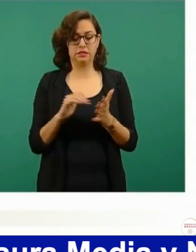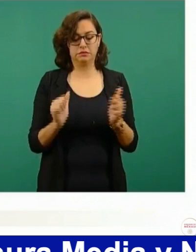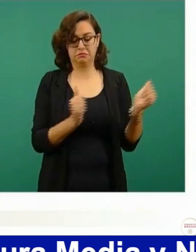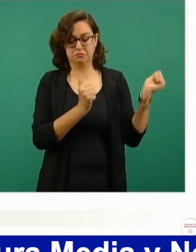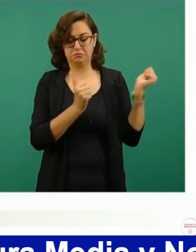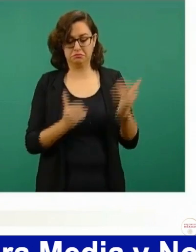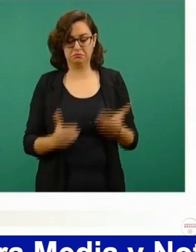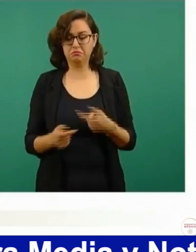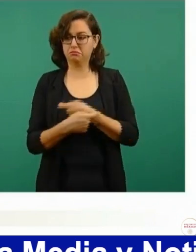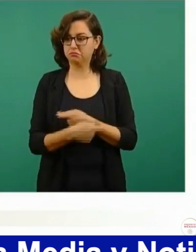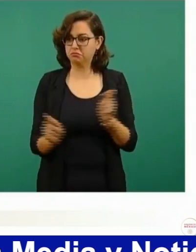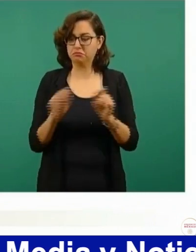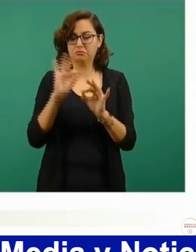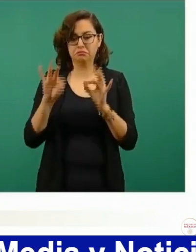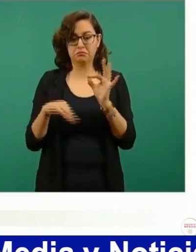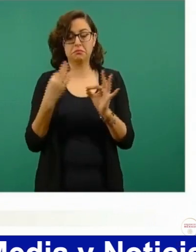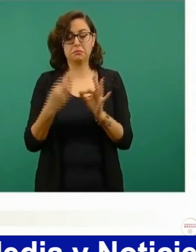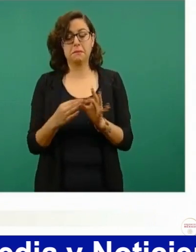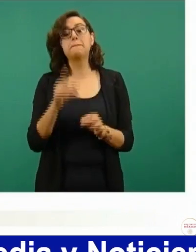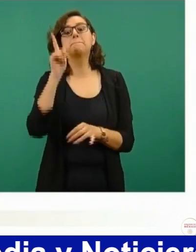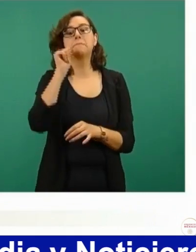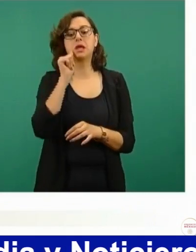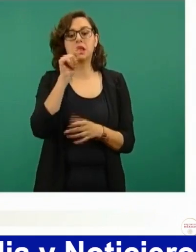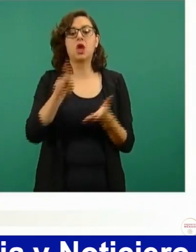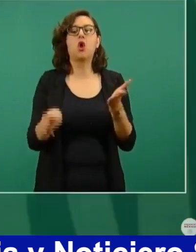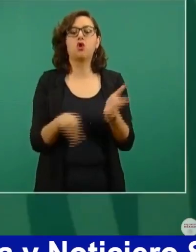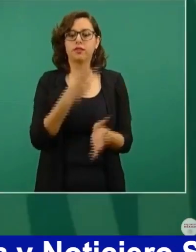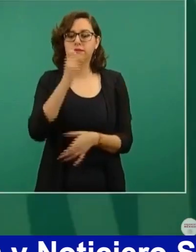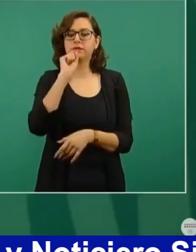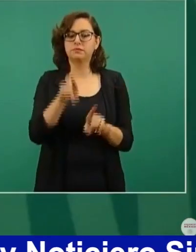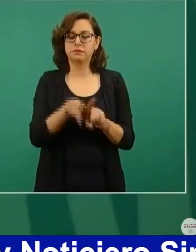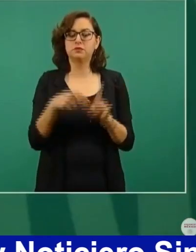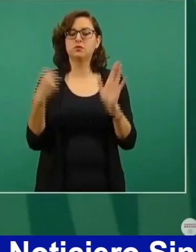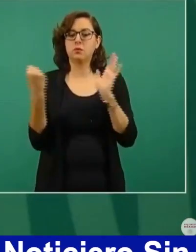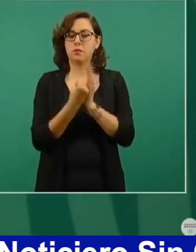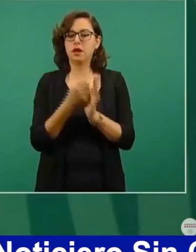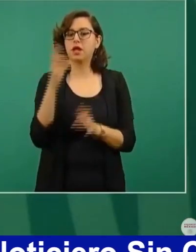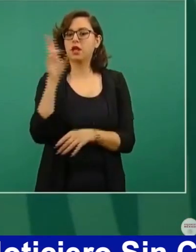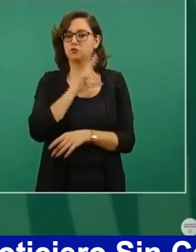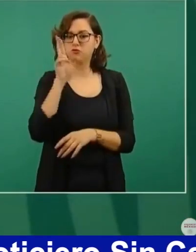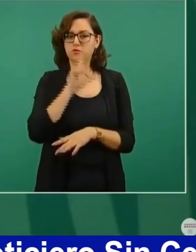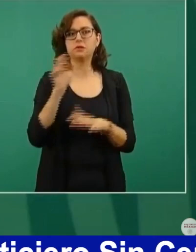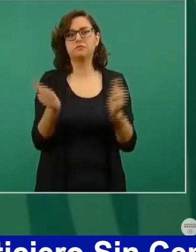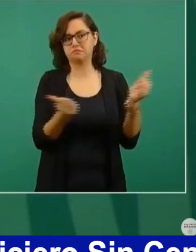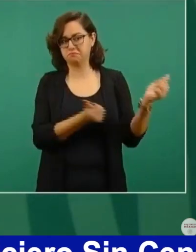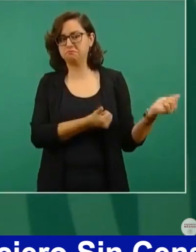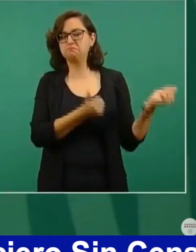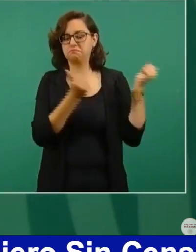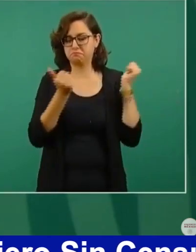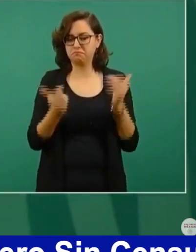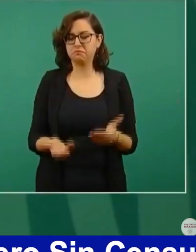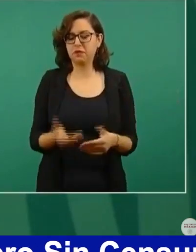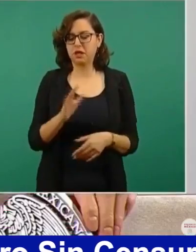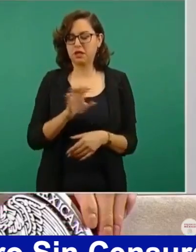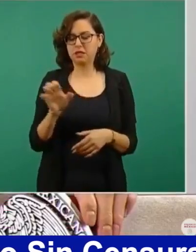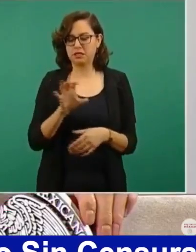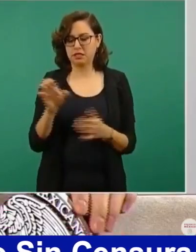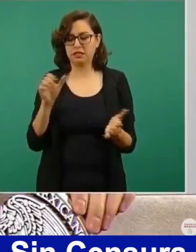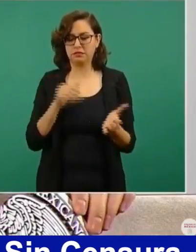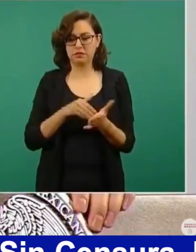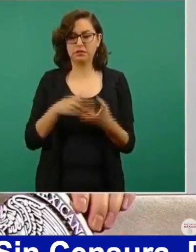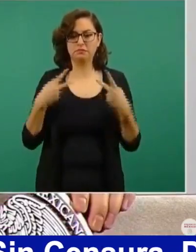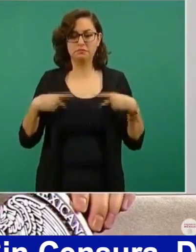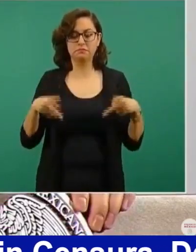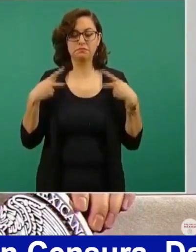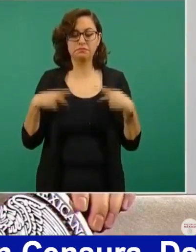mañana 500,000 dosis nuevas, que son la primera dosis de igual número de esquemas para